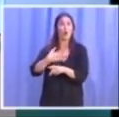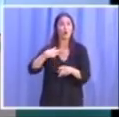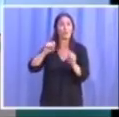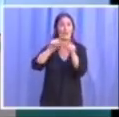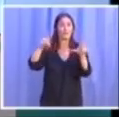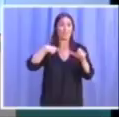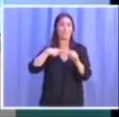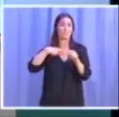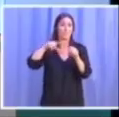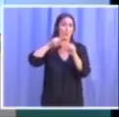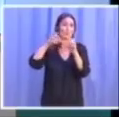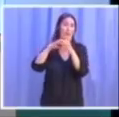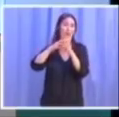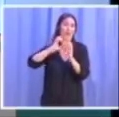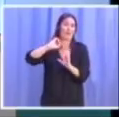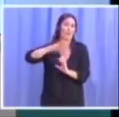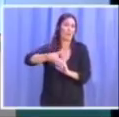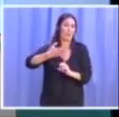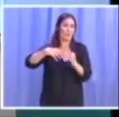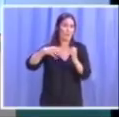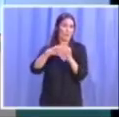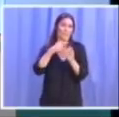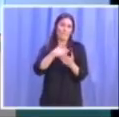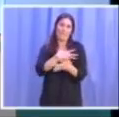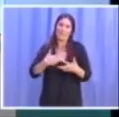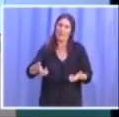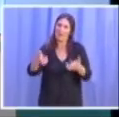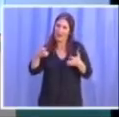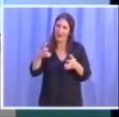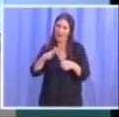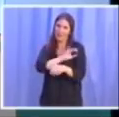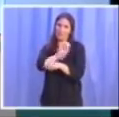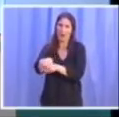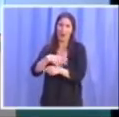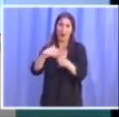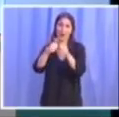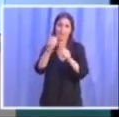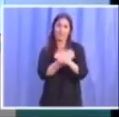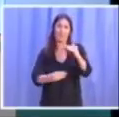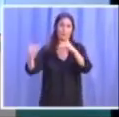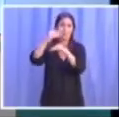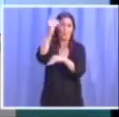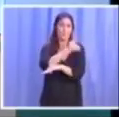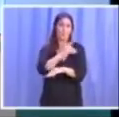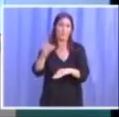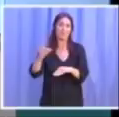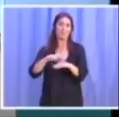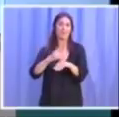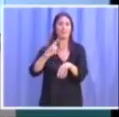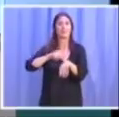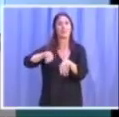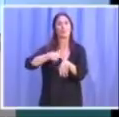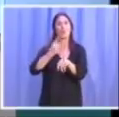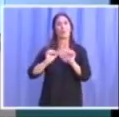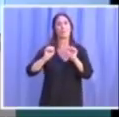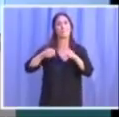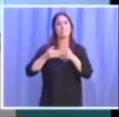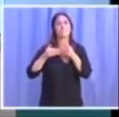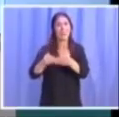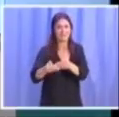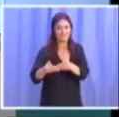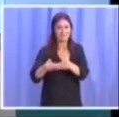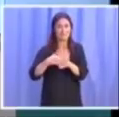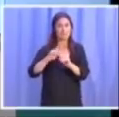Granada Club de Fútbol, que deseamos vivamente que gane contra el Albacete para poder subir a primera, que se emitiera una hora más tarde y así